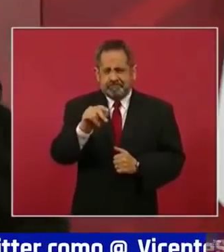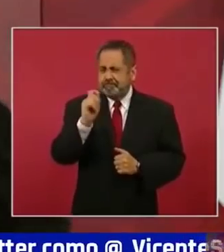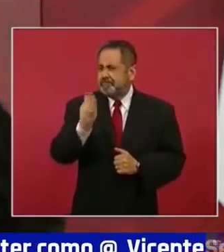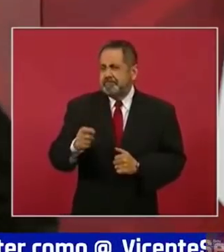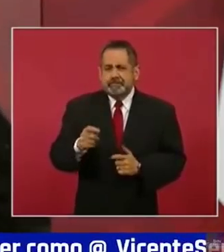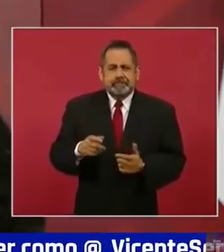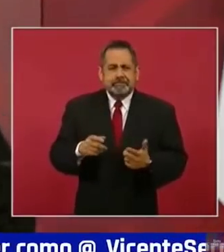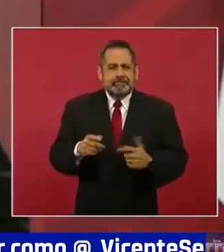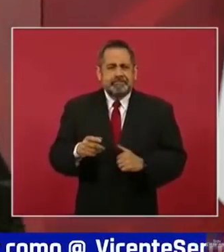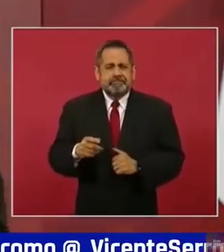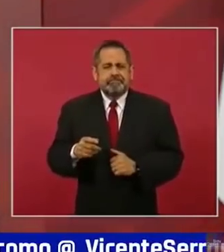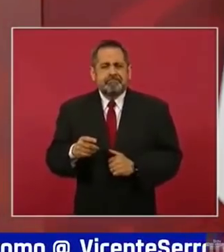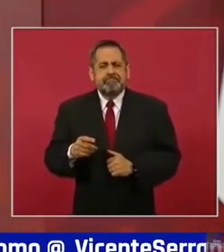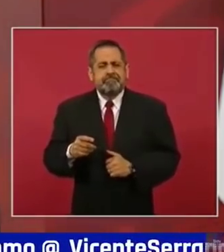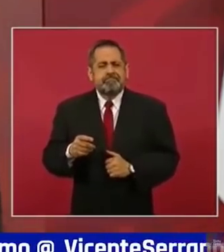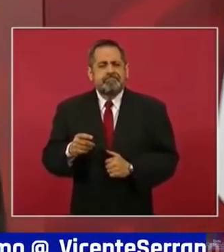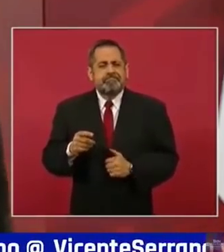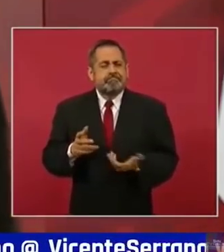afortunadamente